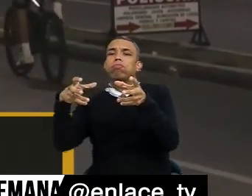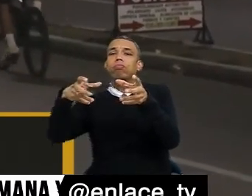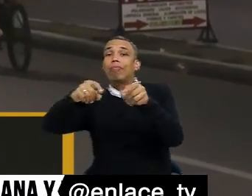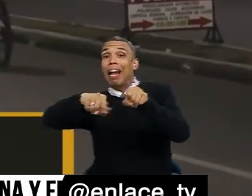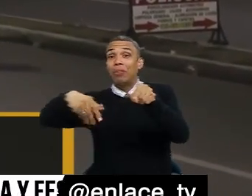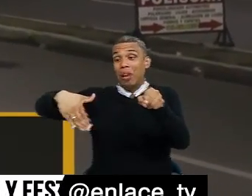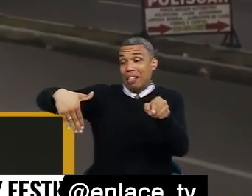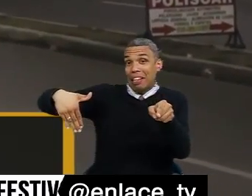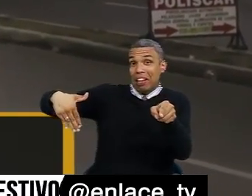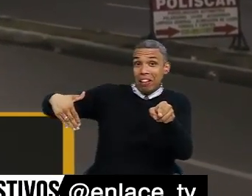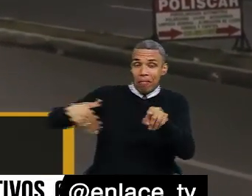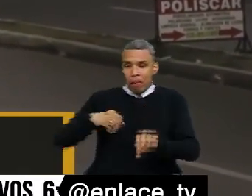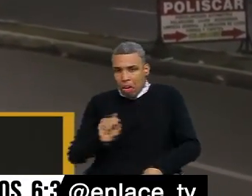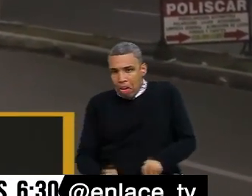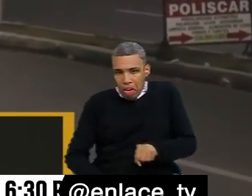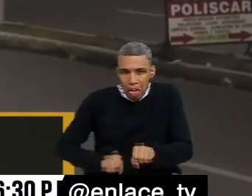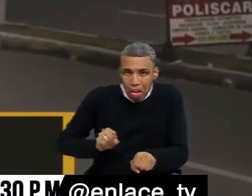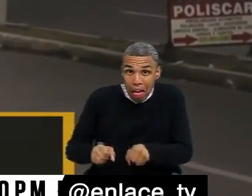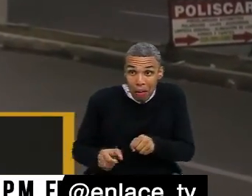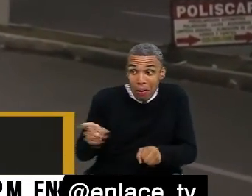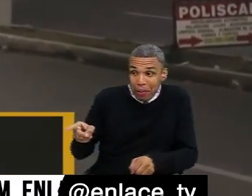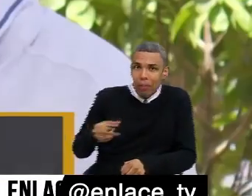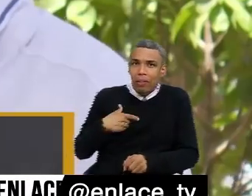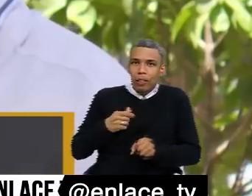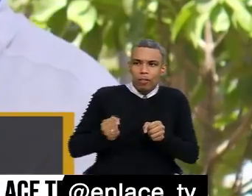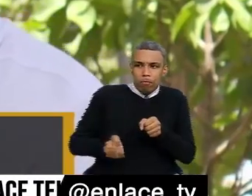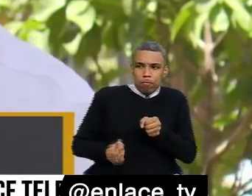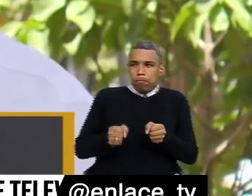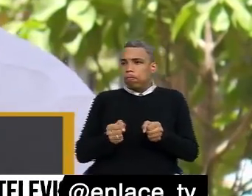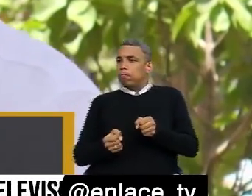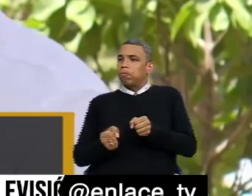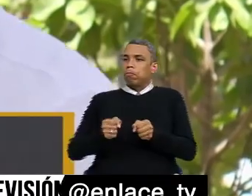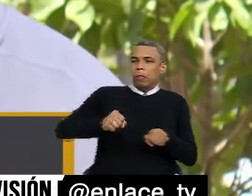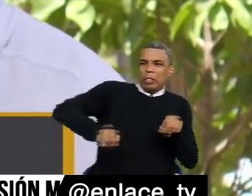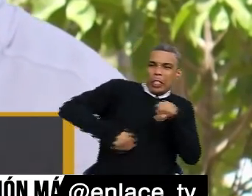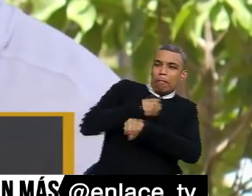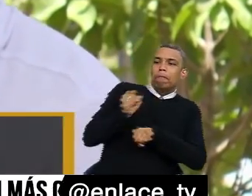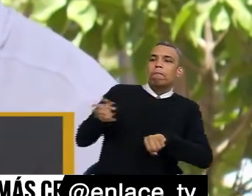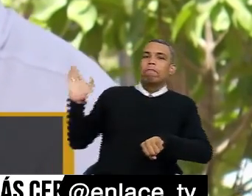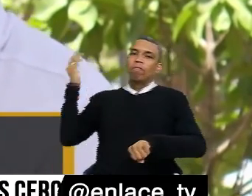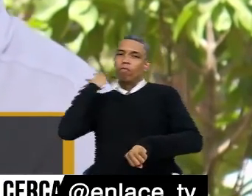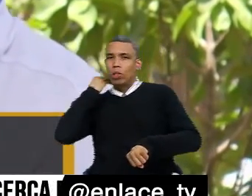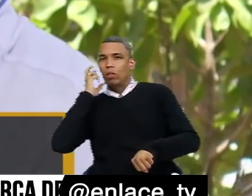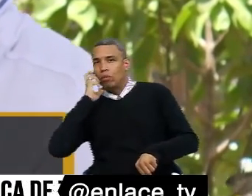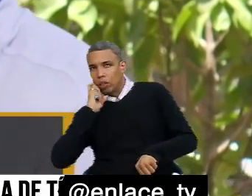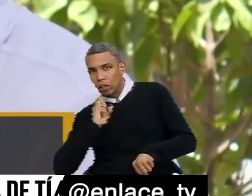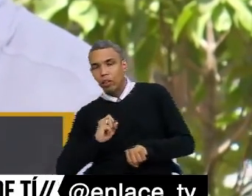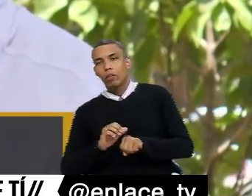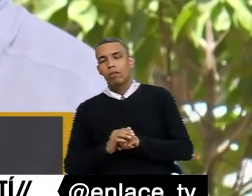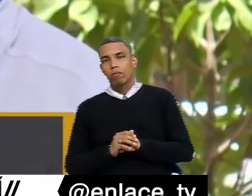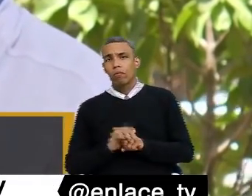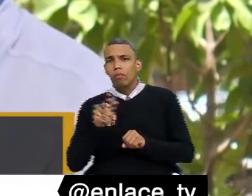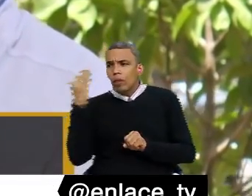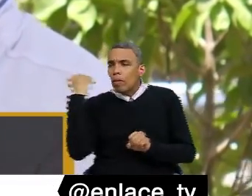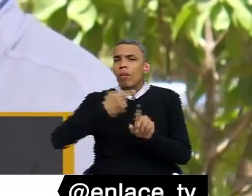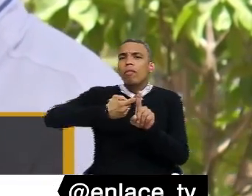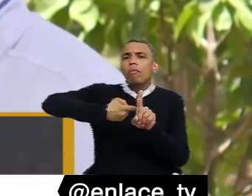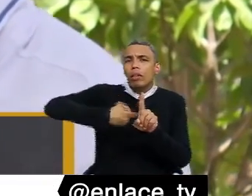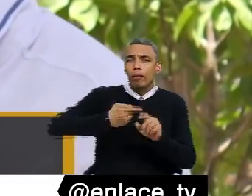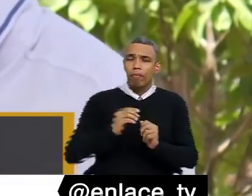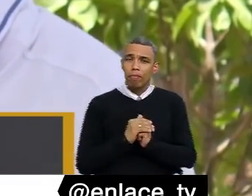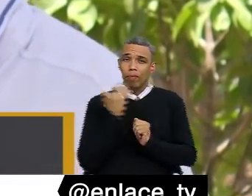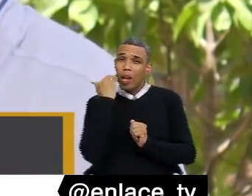los recorridos que se dan en horas nocturnas. Hace un mes a una compañera le hurtaron su bicicleta subiendo del puente